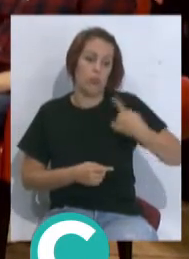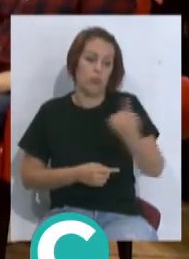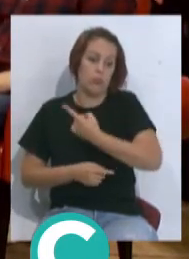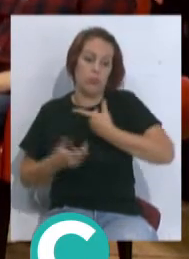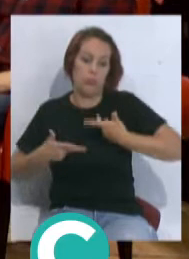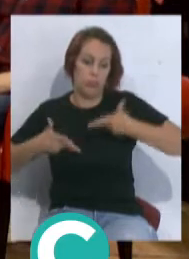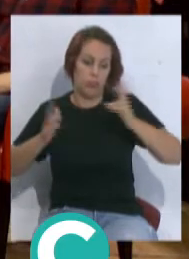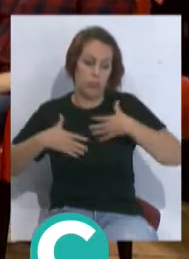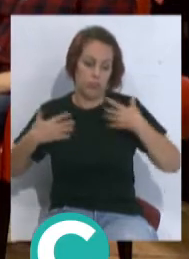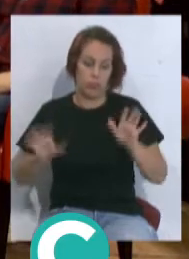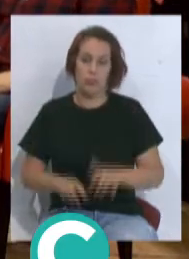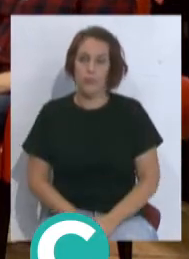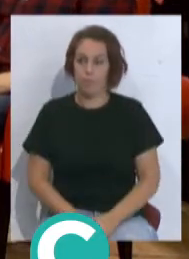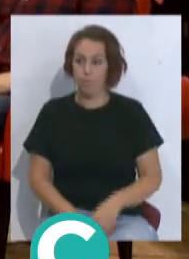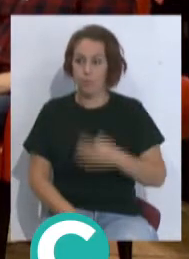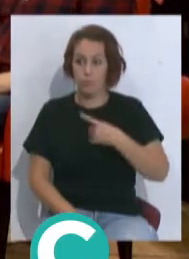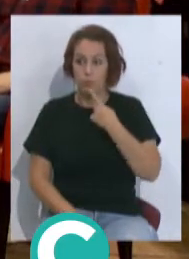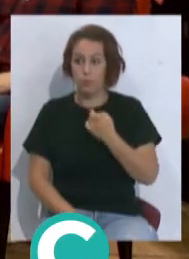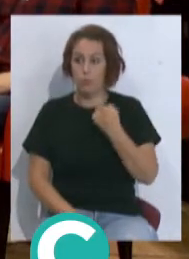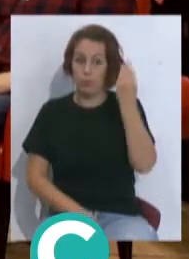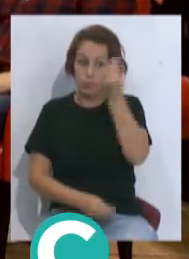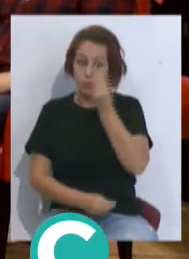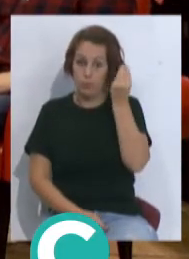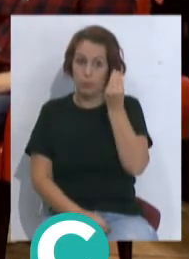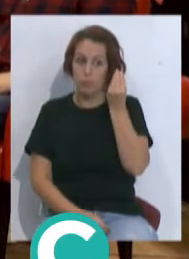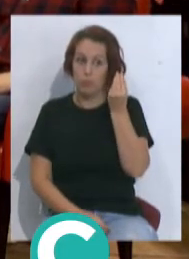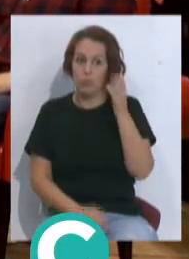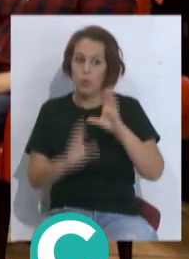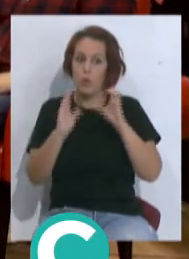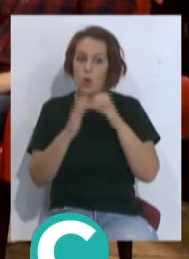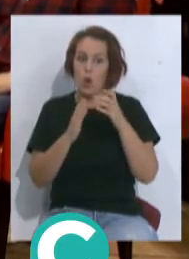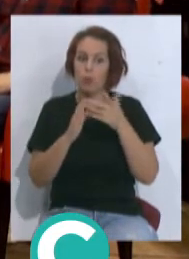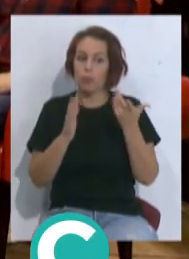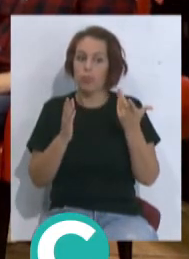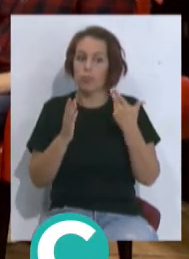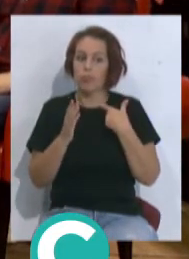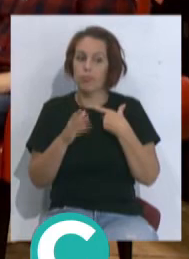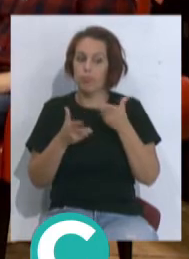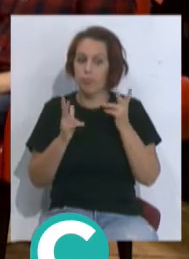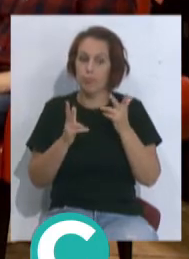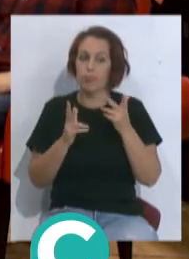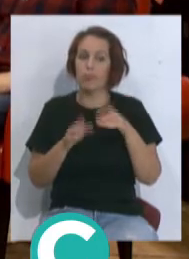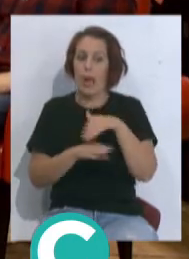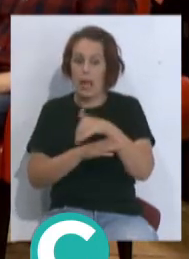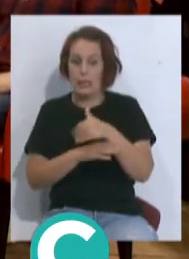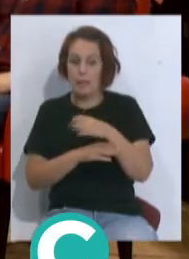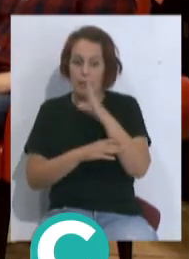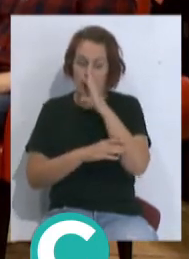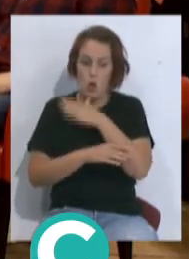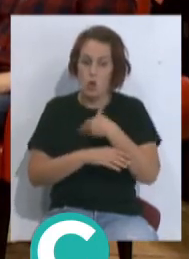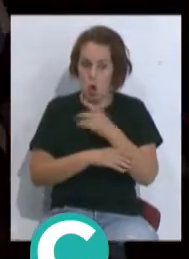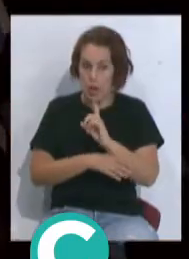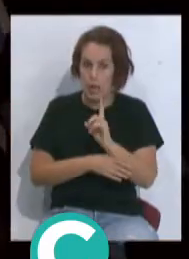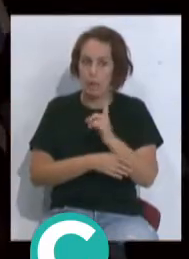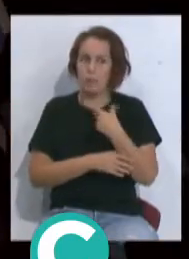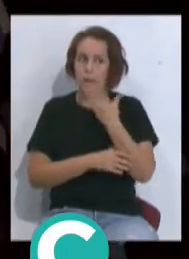considere oportuno, ¿no? Bueno, a mí me cuesta mucho pensar que una agrupación ilegal no quiera salir en febrero, no vamos a las circunstancias para salir, y